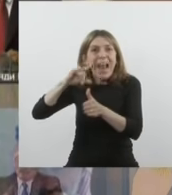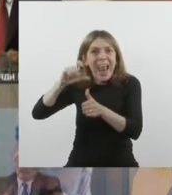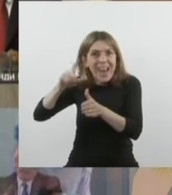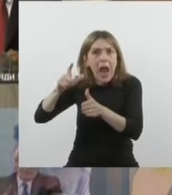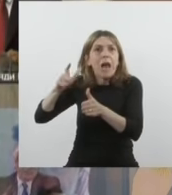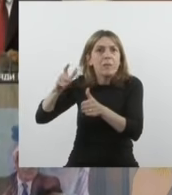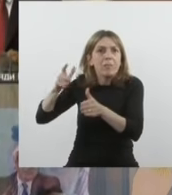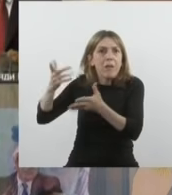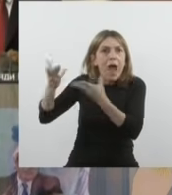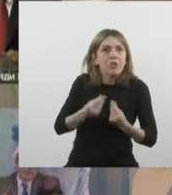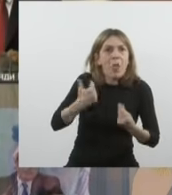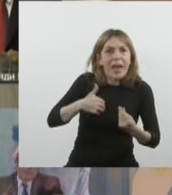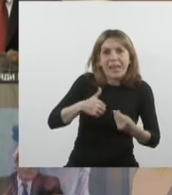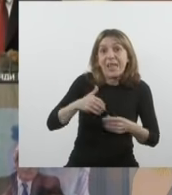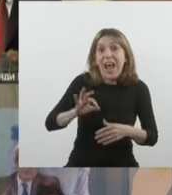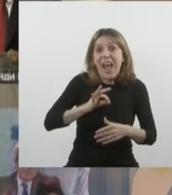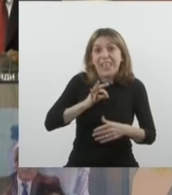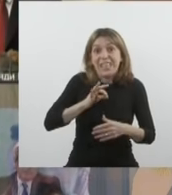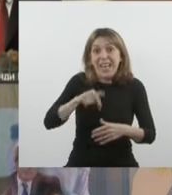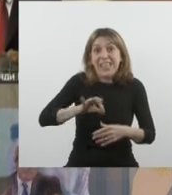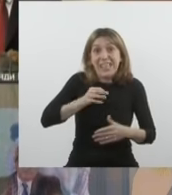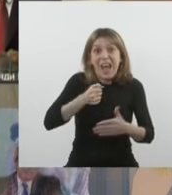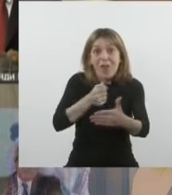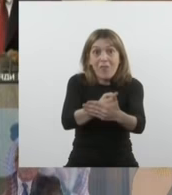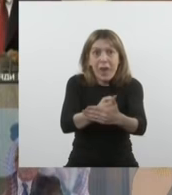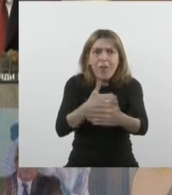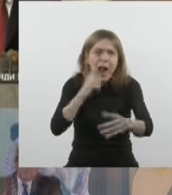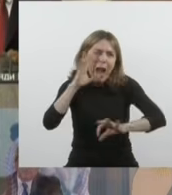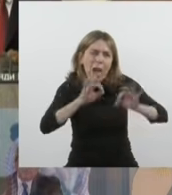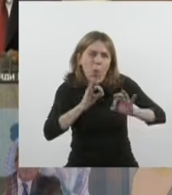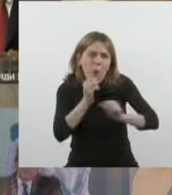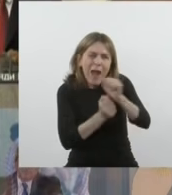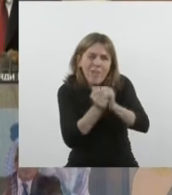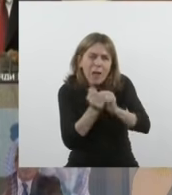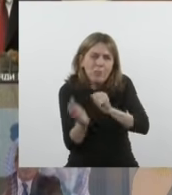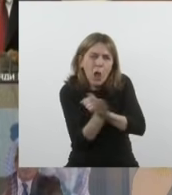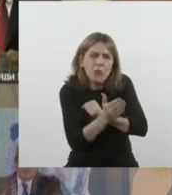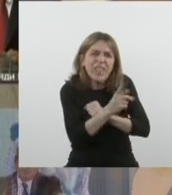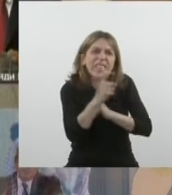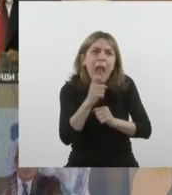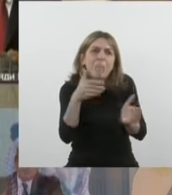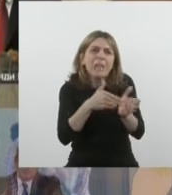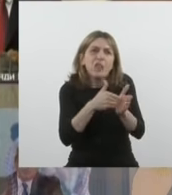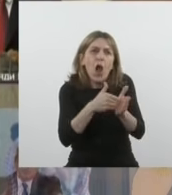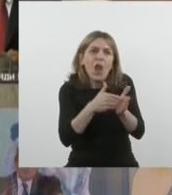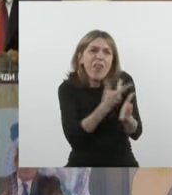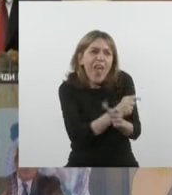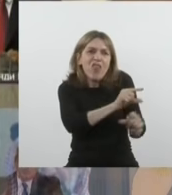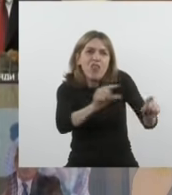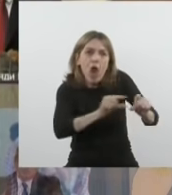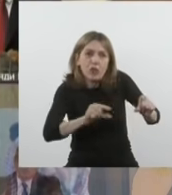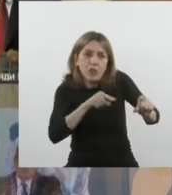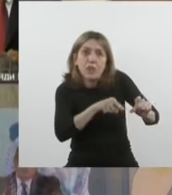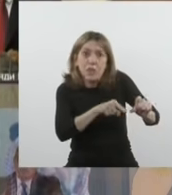hacia finales de este año esperamos poder producir 100 millones de dosis al año y eso nos permitirá